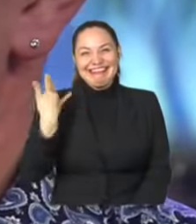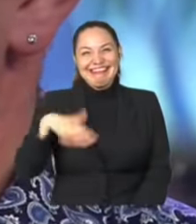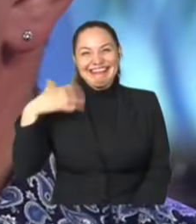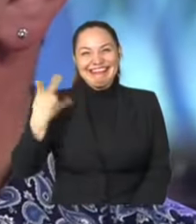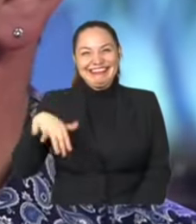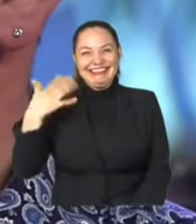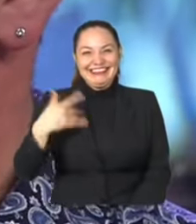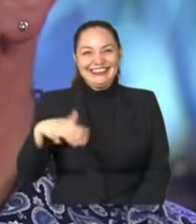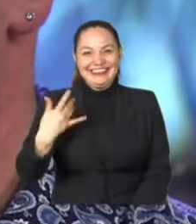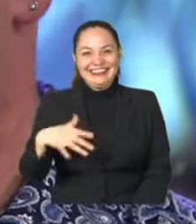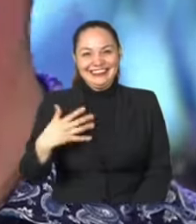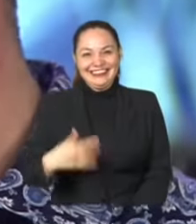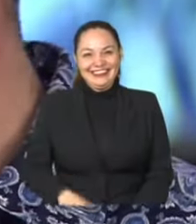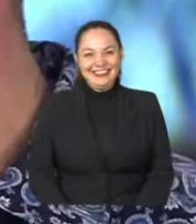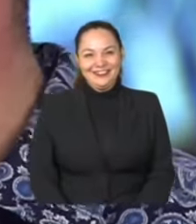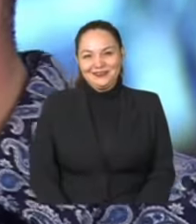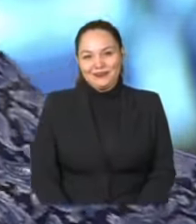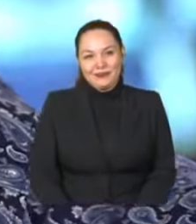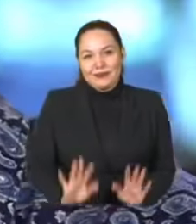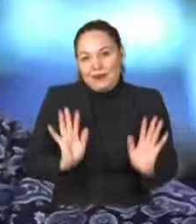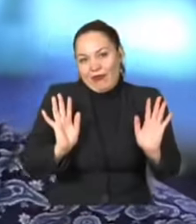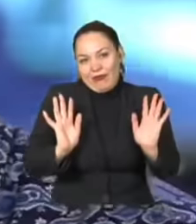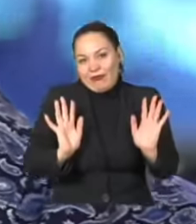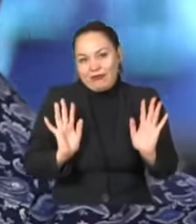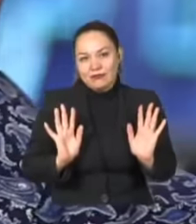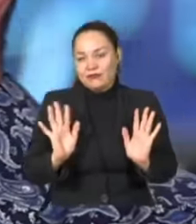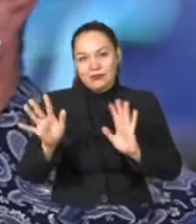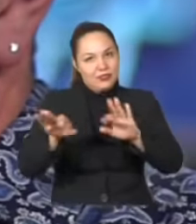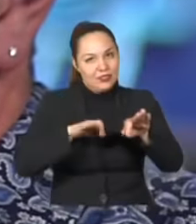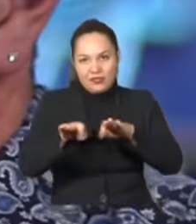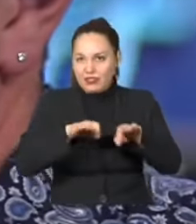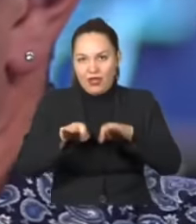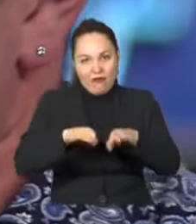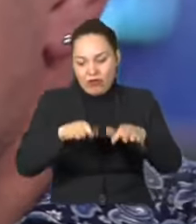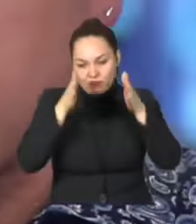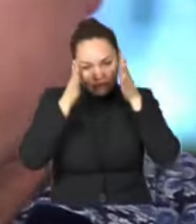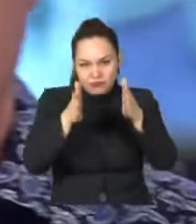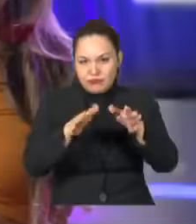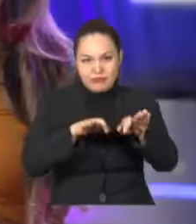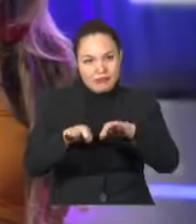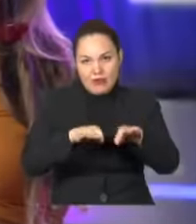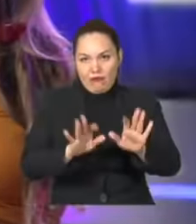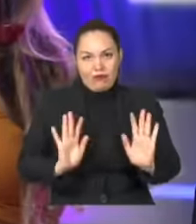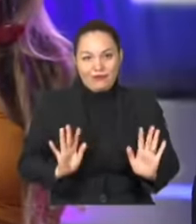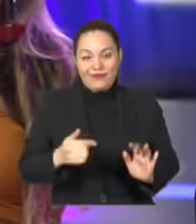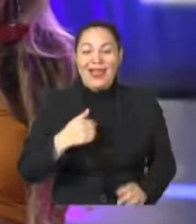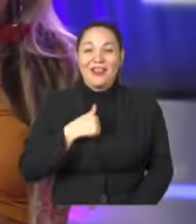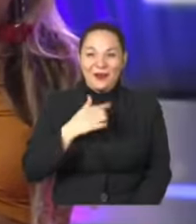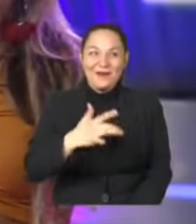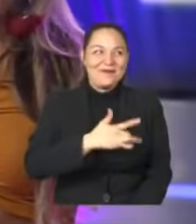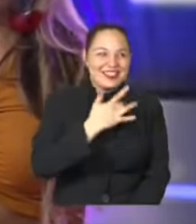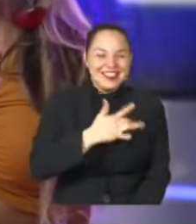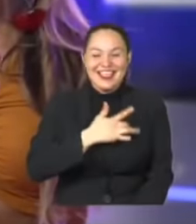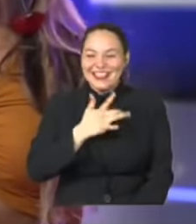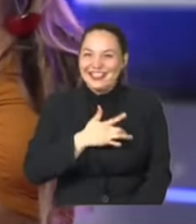¿Está bien, no? No, pues el trabajo es trabajo, señor Chavana. Permítame, me preocupa esto.